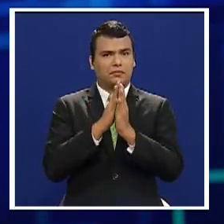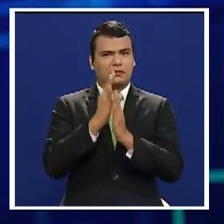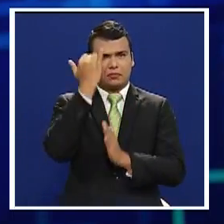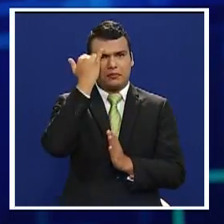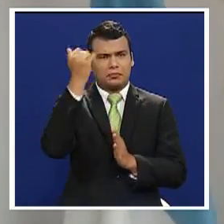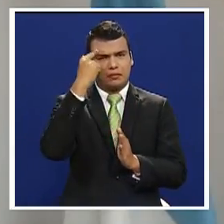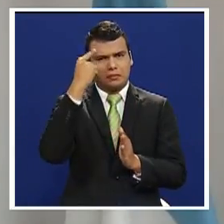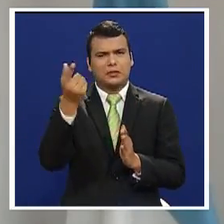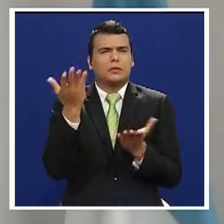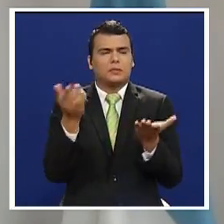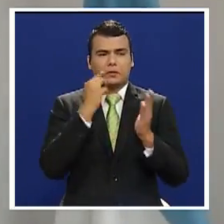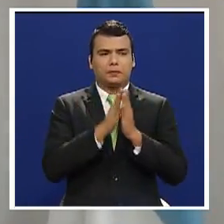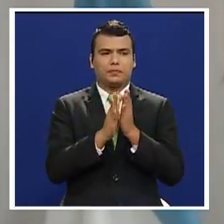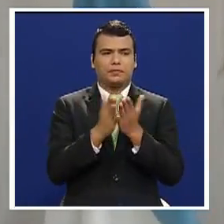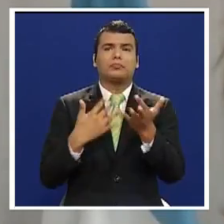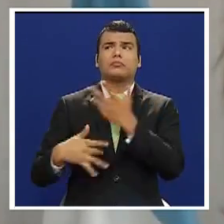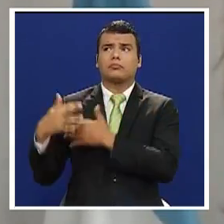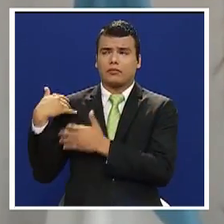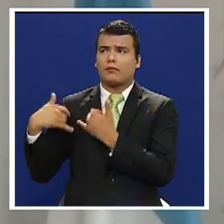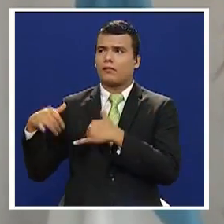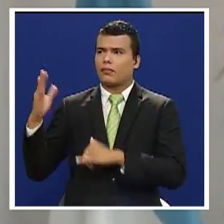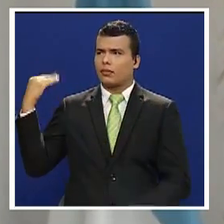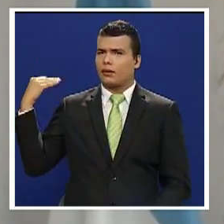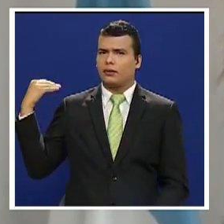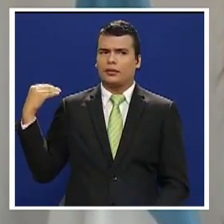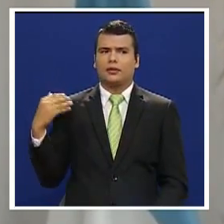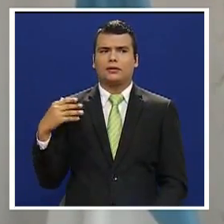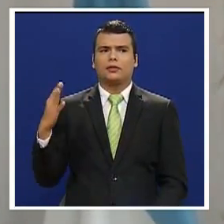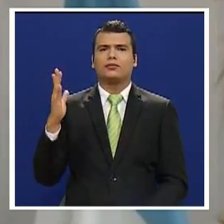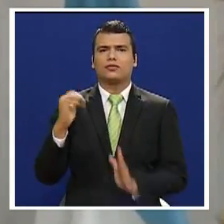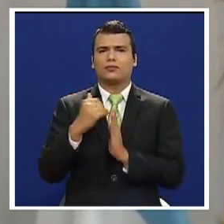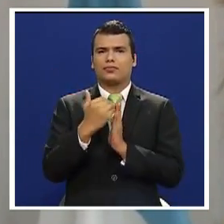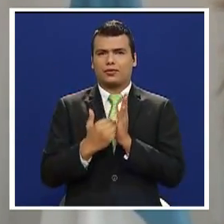para tratar de dar con el paradero de esta periodista.